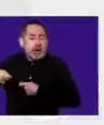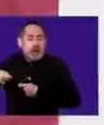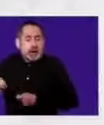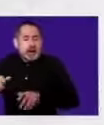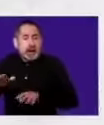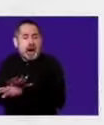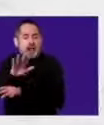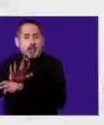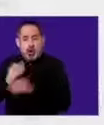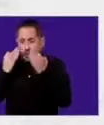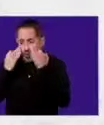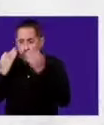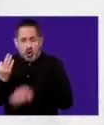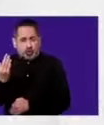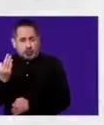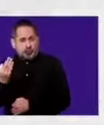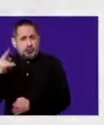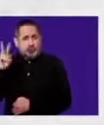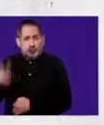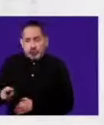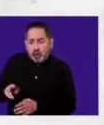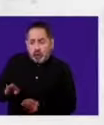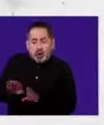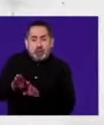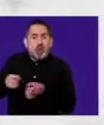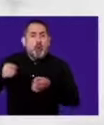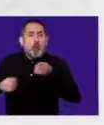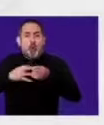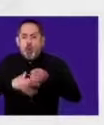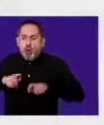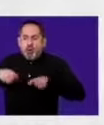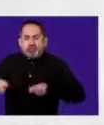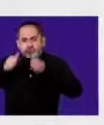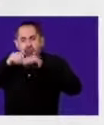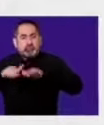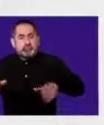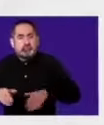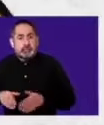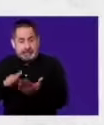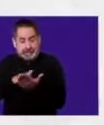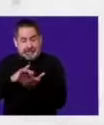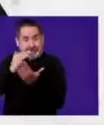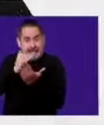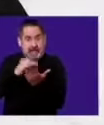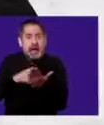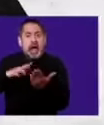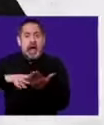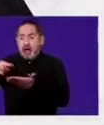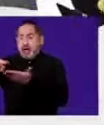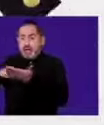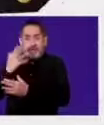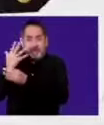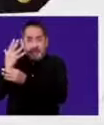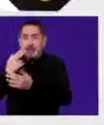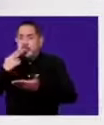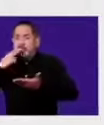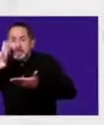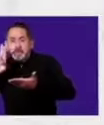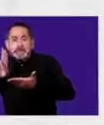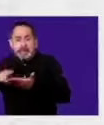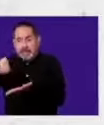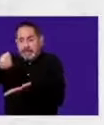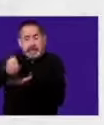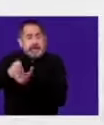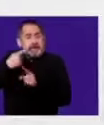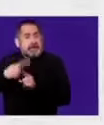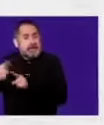Son testimonio del desarrollo y evolución de la impartición de justicia. En ellos hay firmas autógrafas, sellos